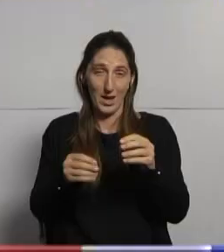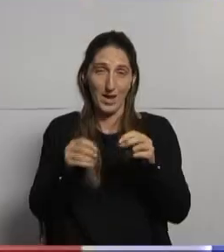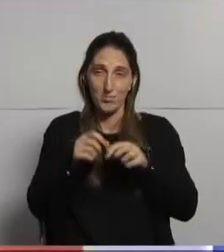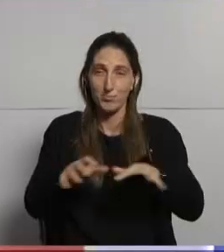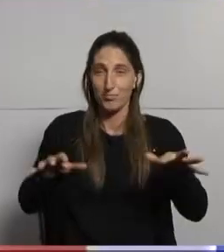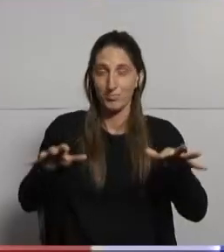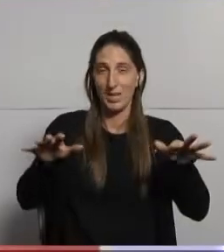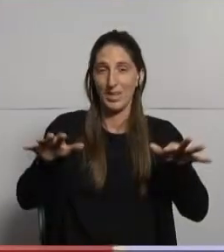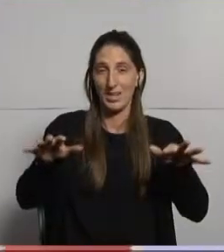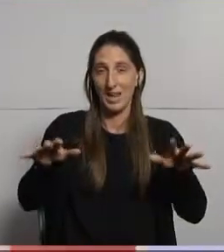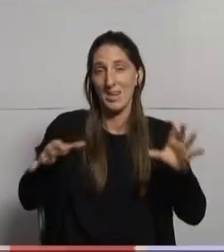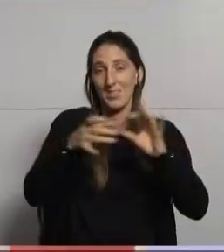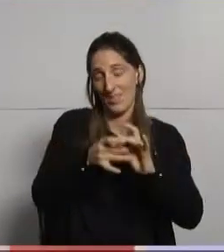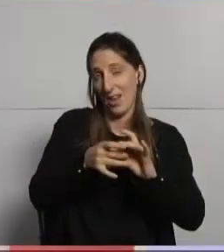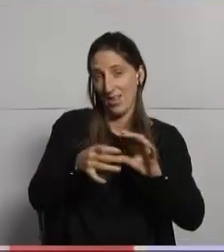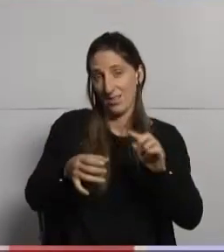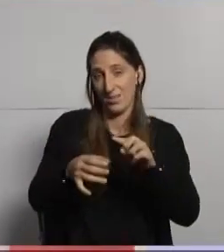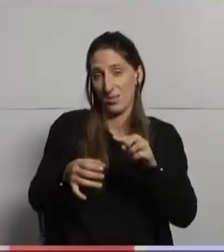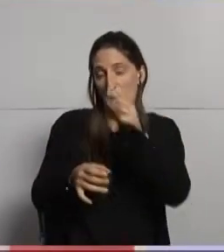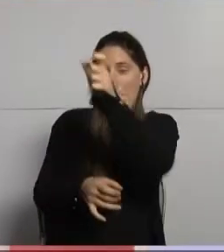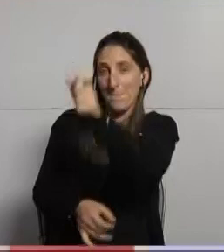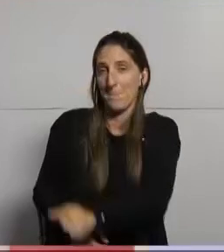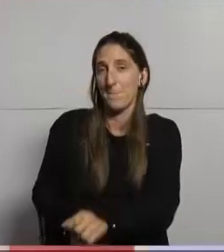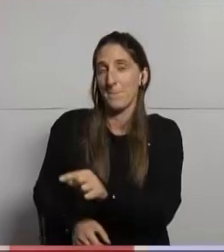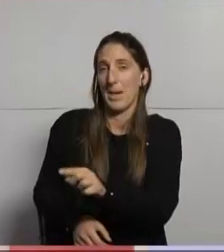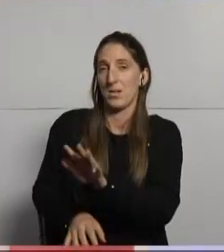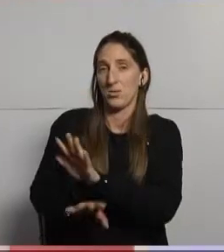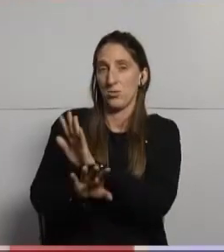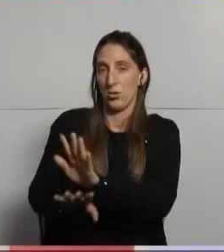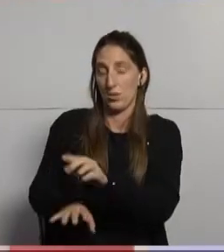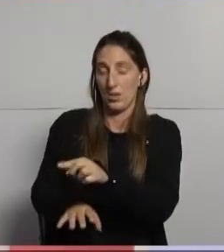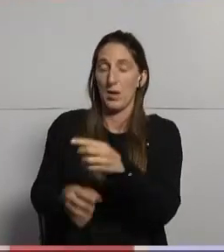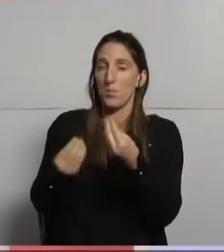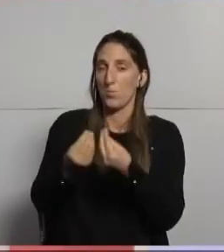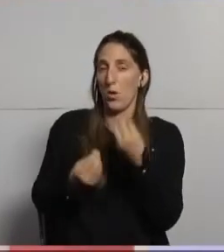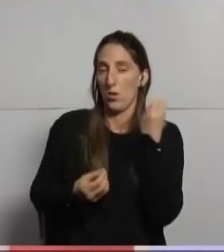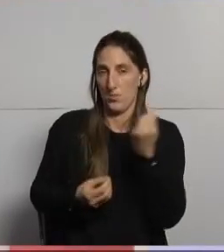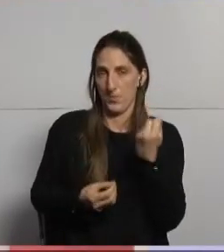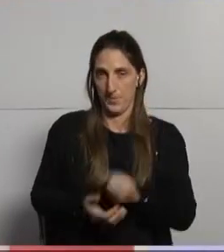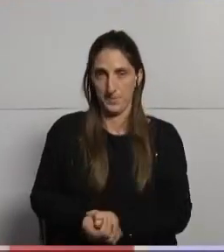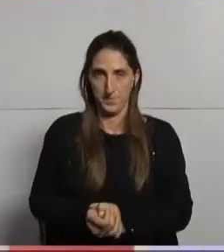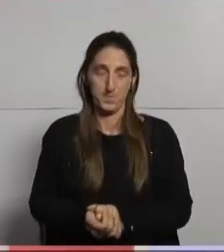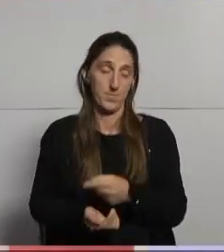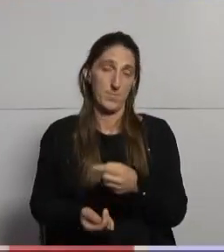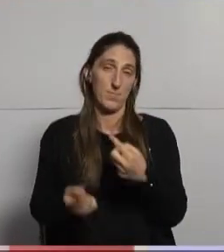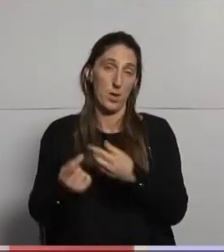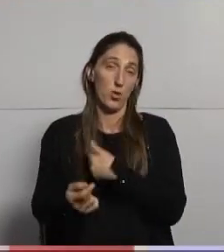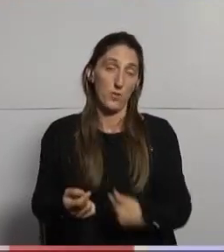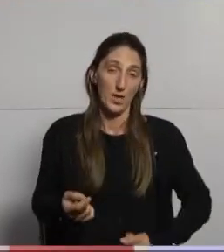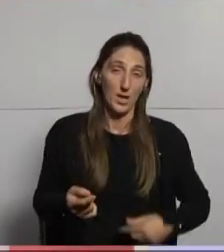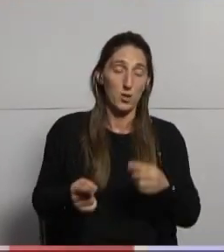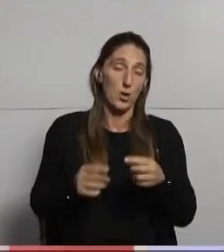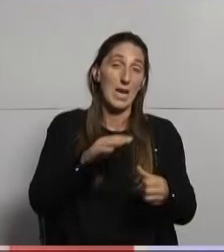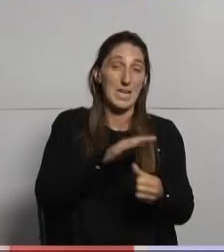como un nuevo sensor que podríamos definir como el sensor persona. O sea que es muy importante. En definitiva, creo que los gobiernos y los